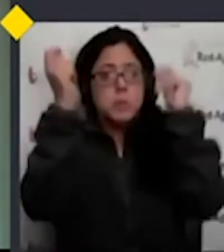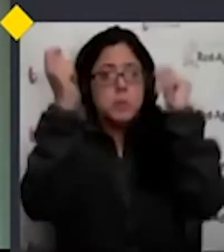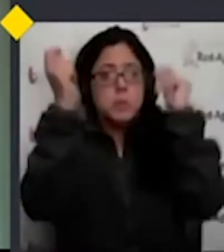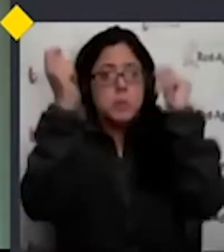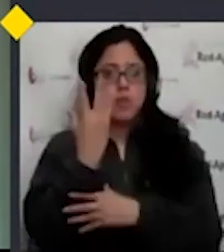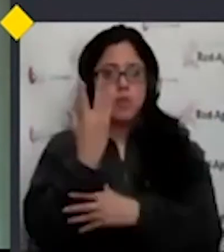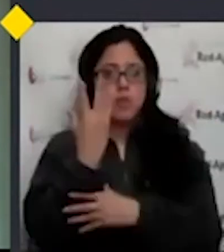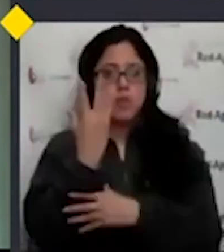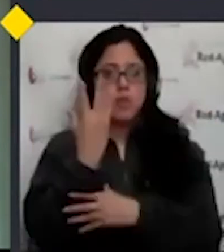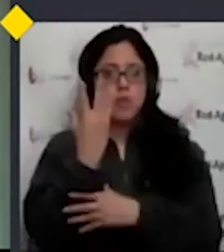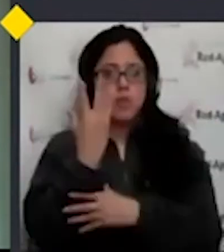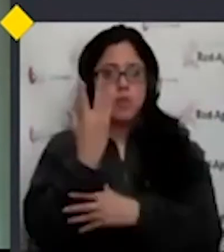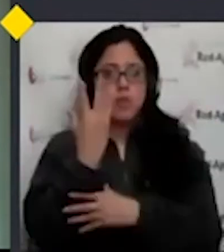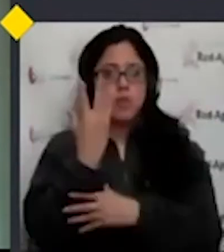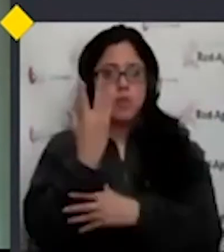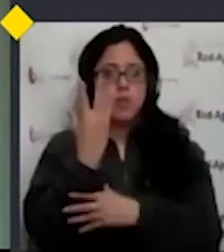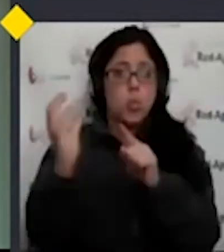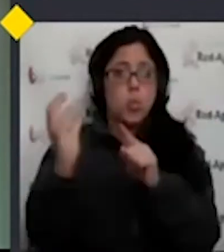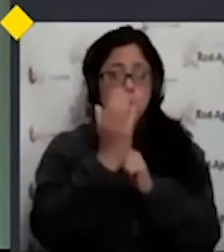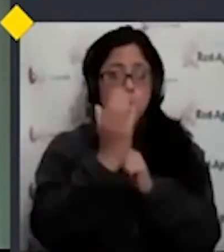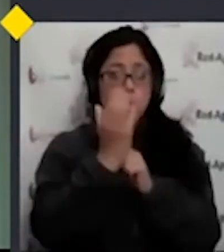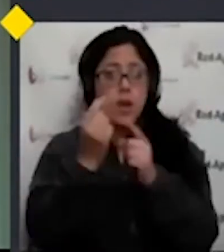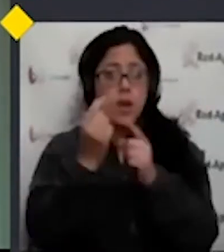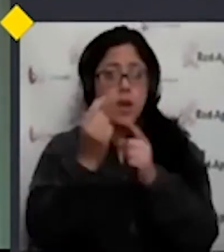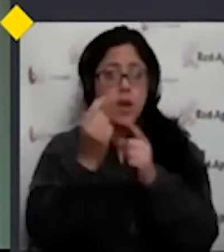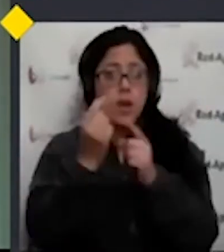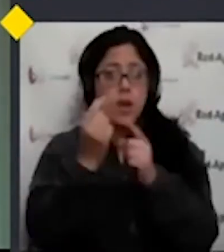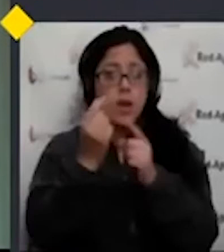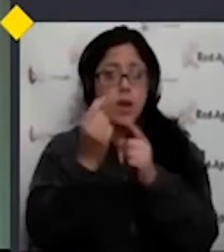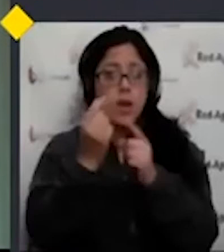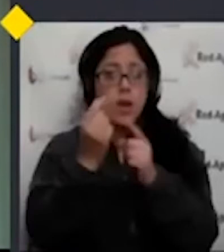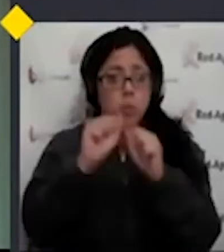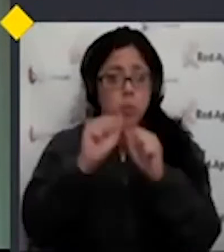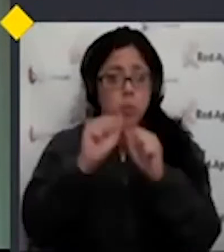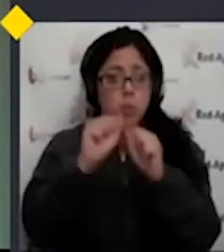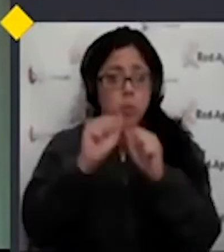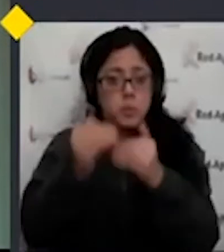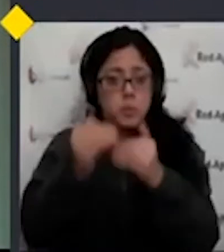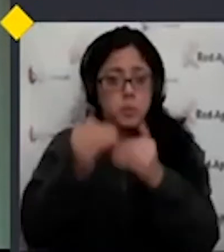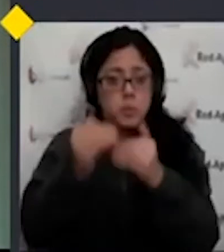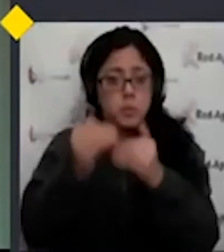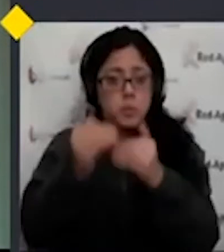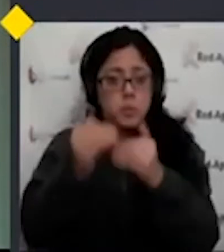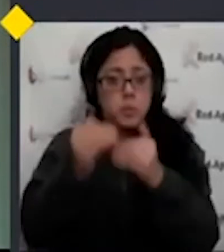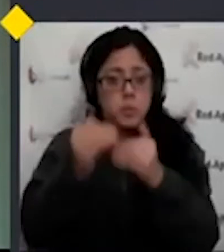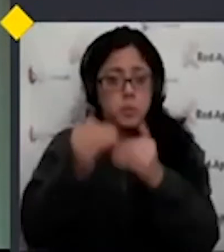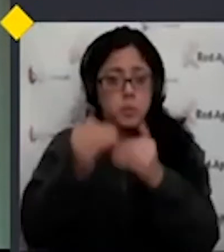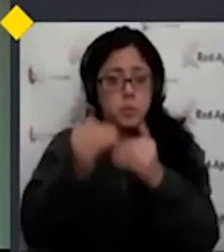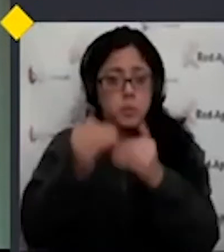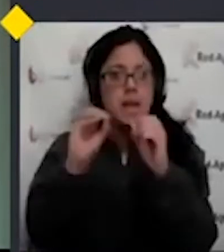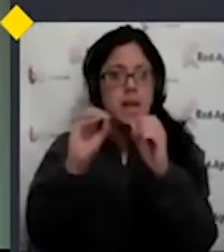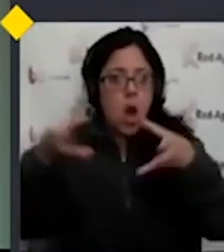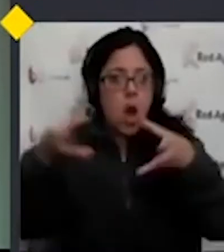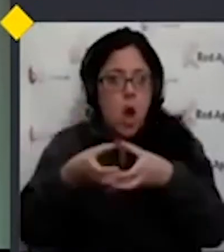Crear y mantener una cultura de diversidad e inclusión puede lograr que la empresa o la organización sea exitosa y sostenible